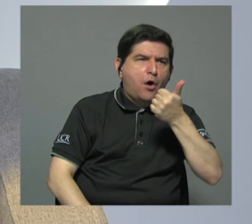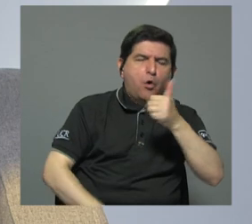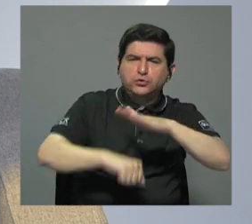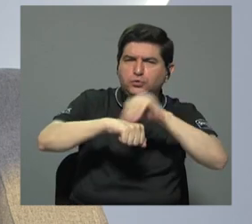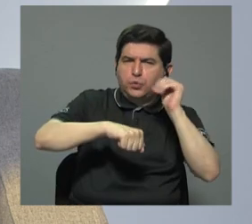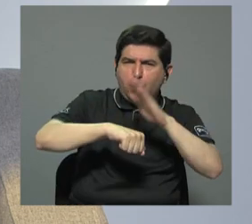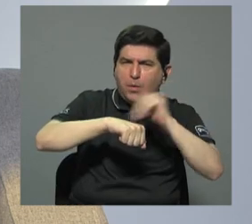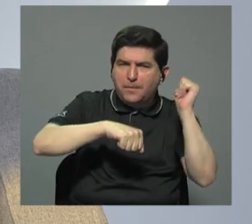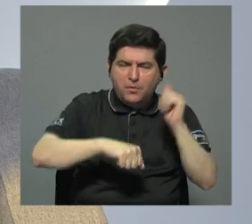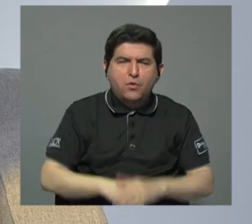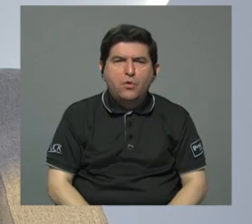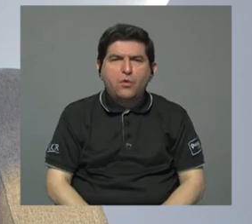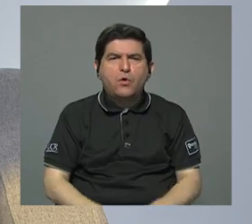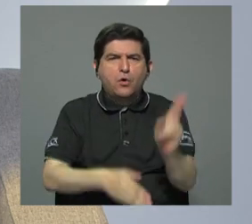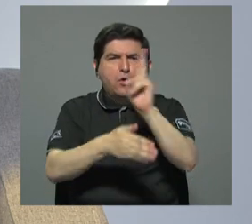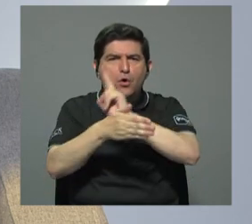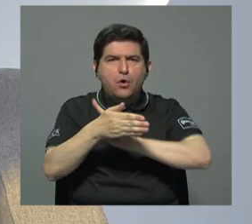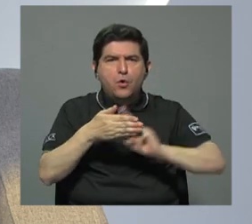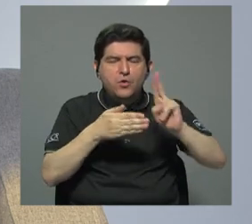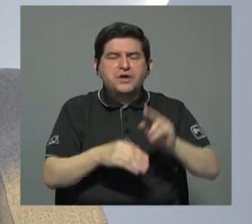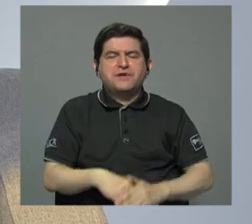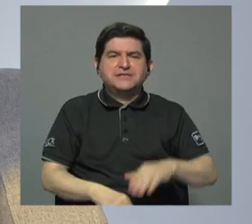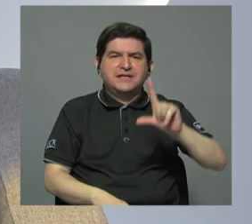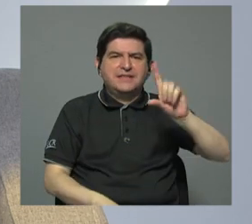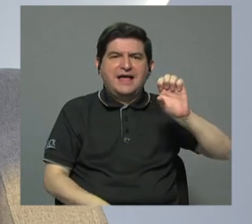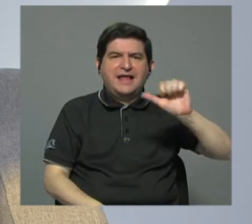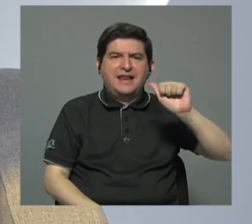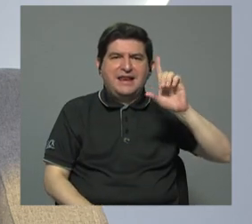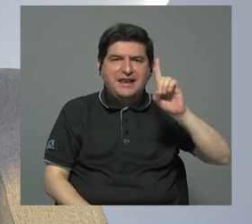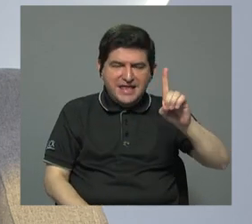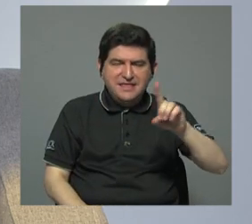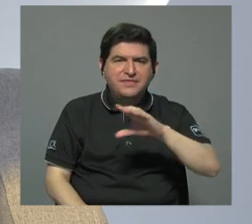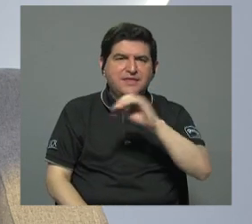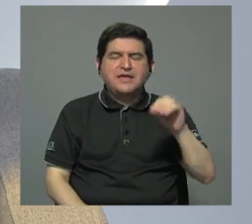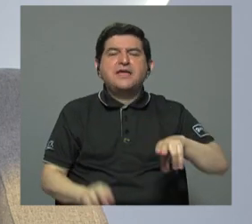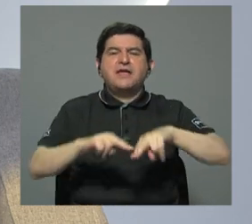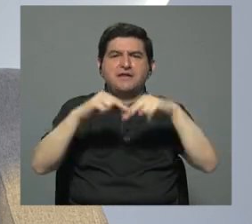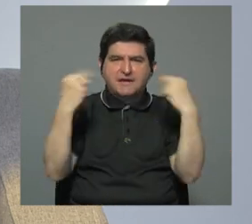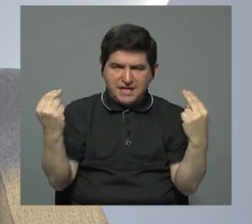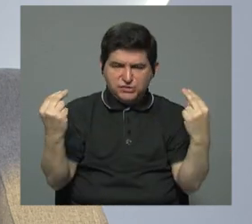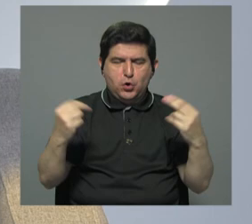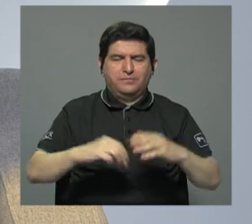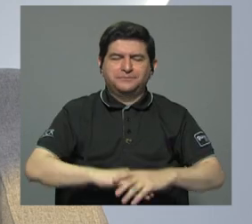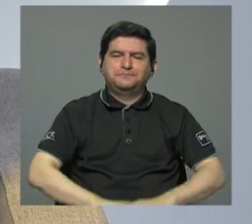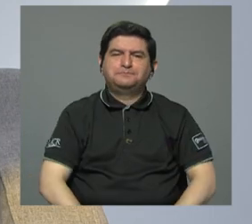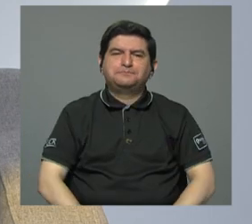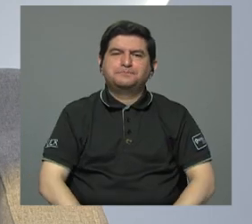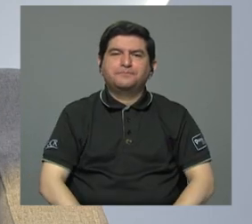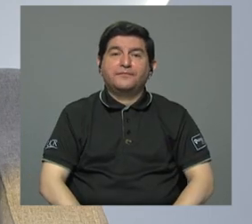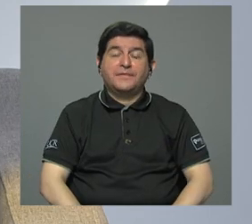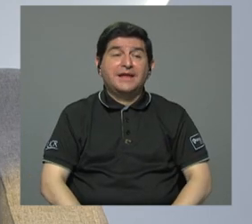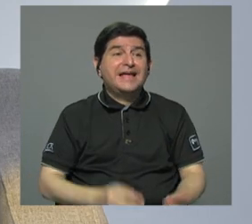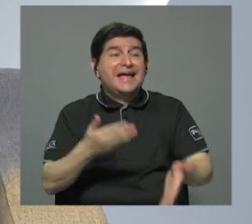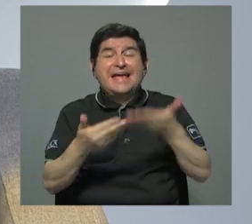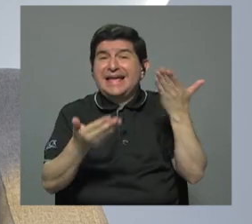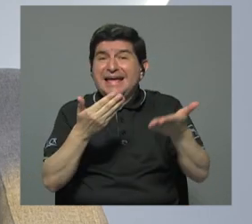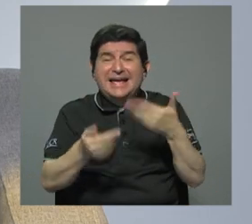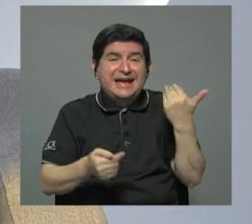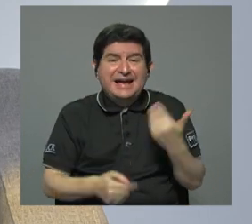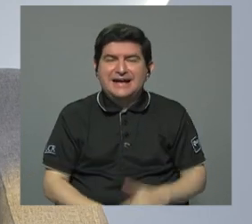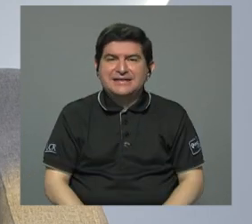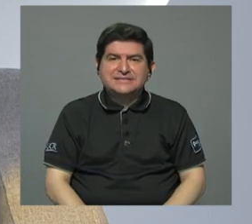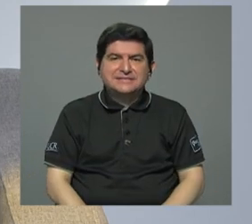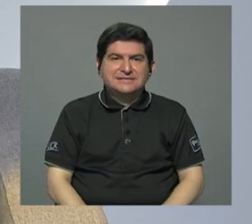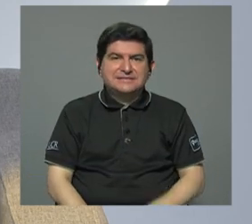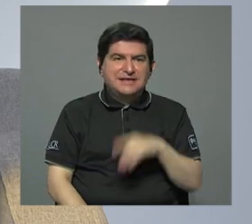por la Universidad Lead University y también por La Nación, el diario La Nación, en donde prácticamente estas